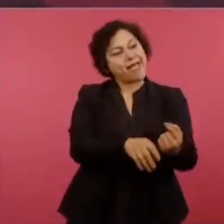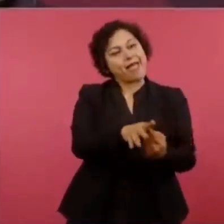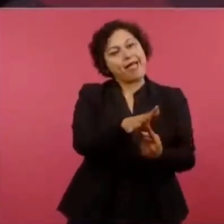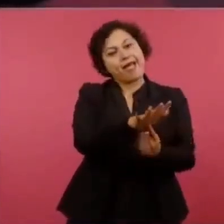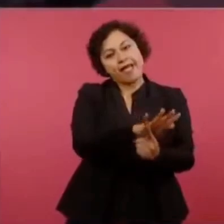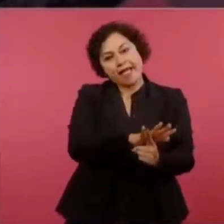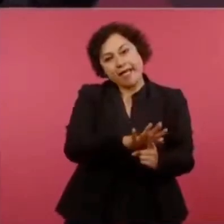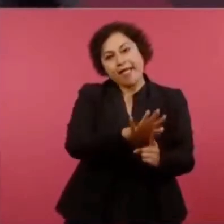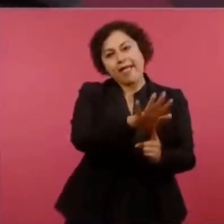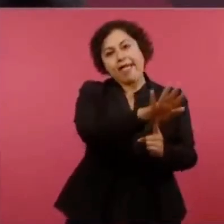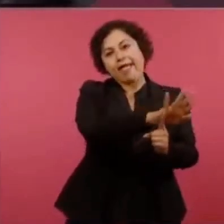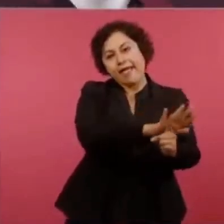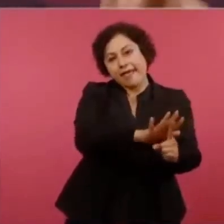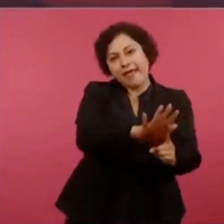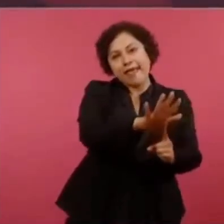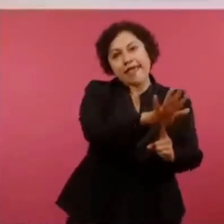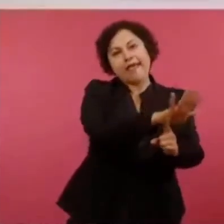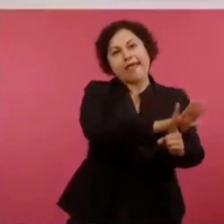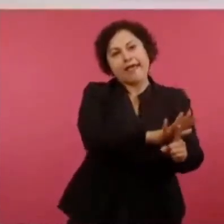de que el que no